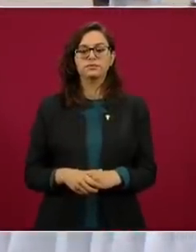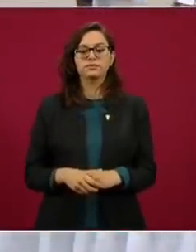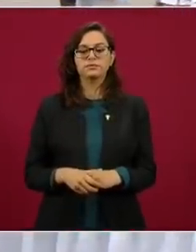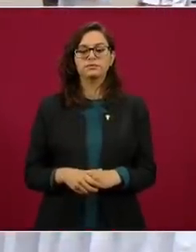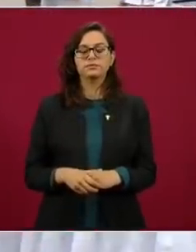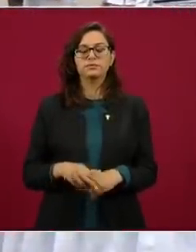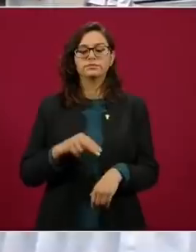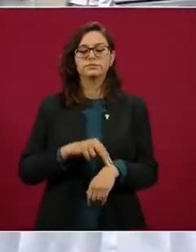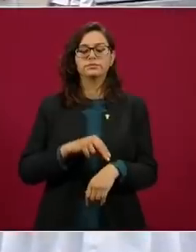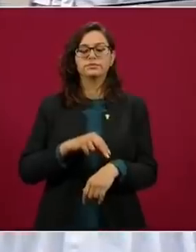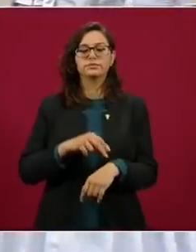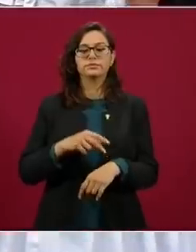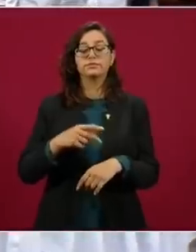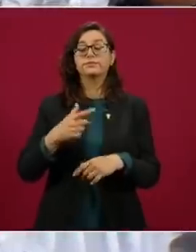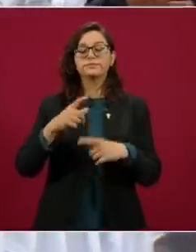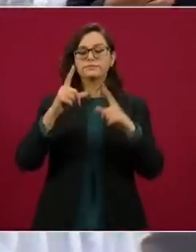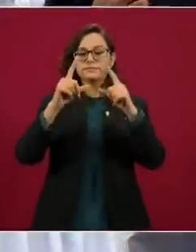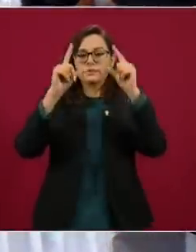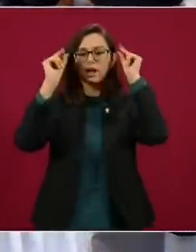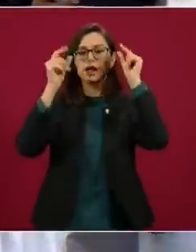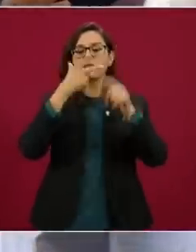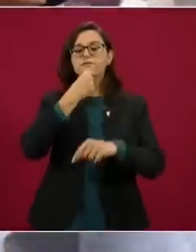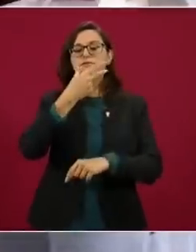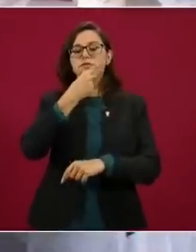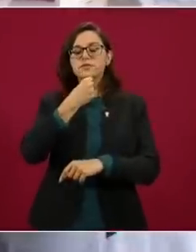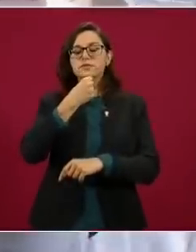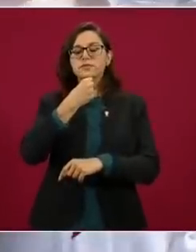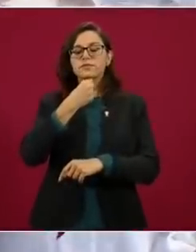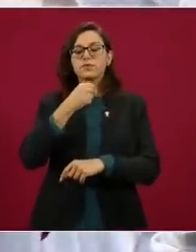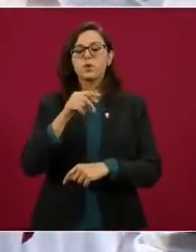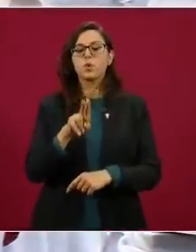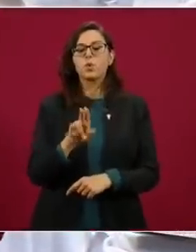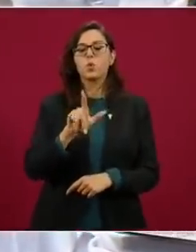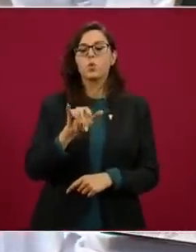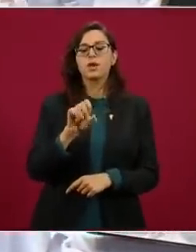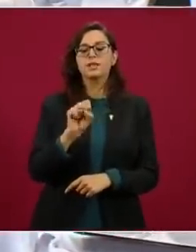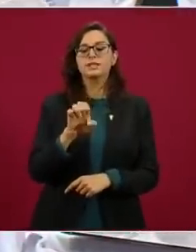y enfermero jesús ulises hernández zacarías